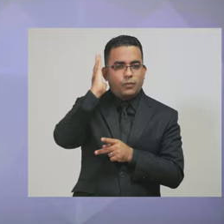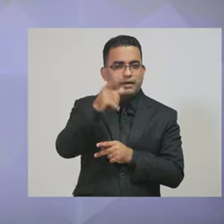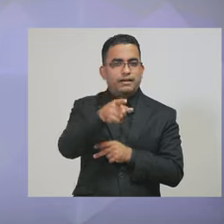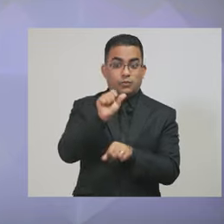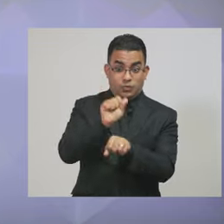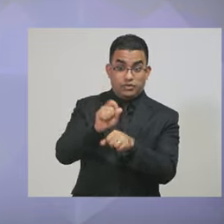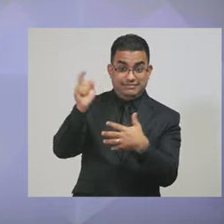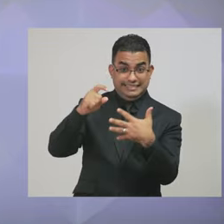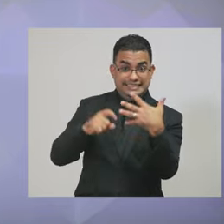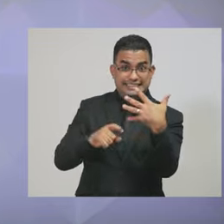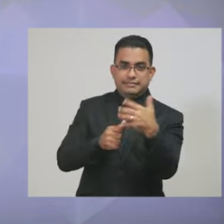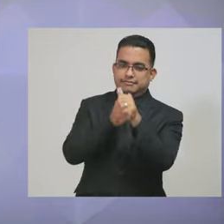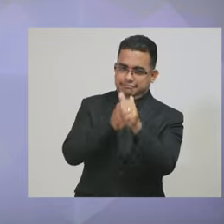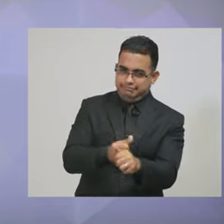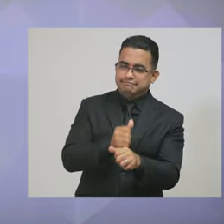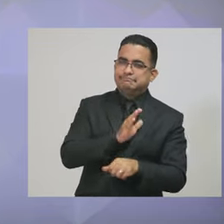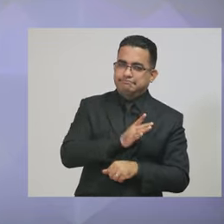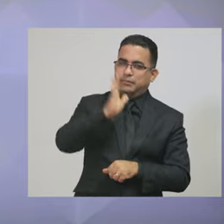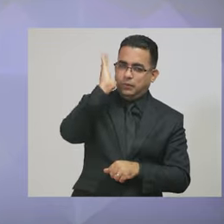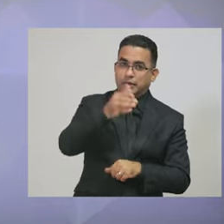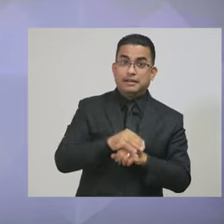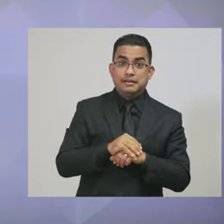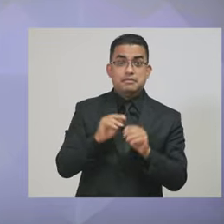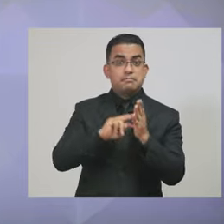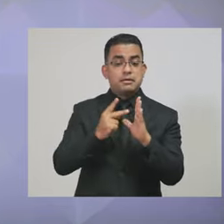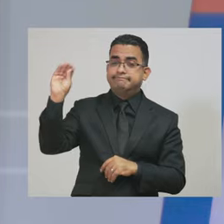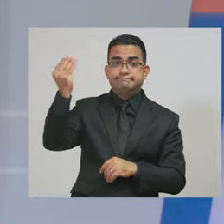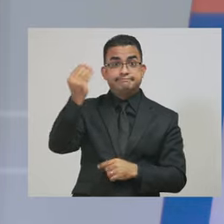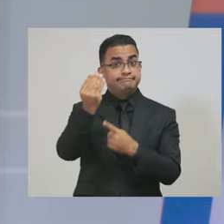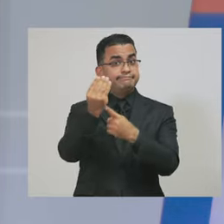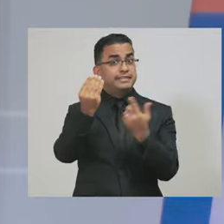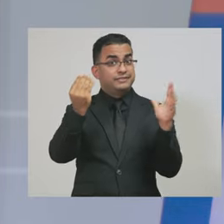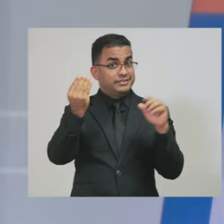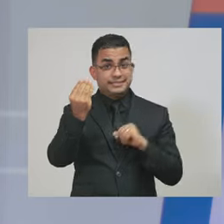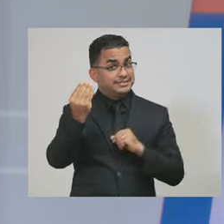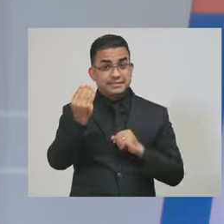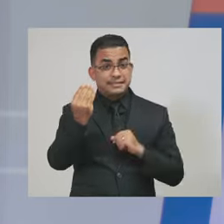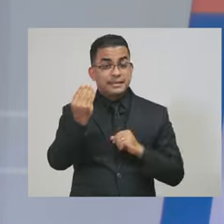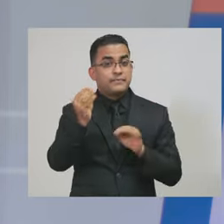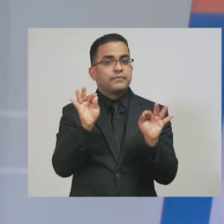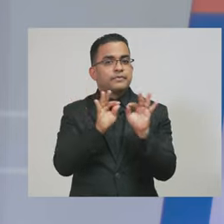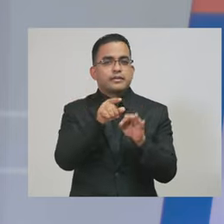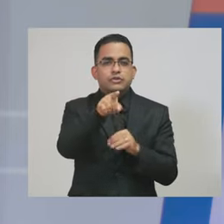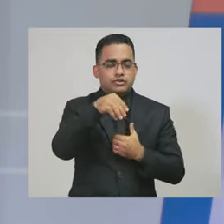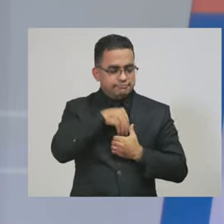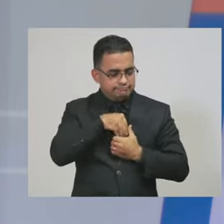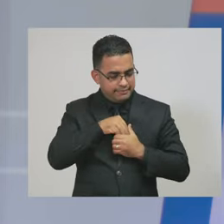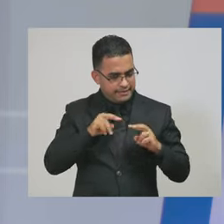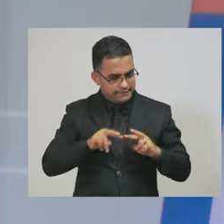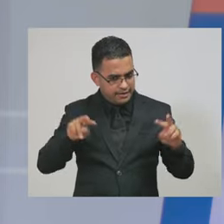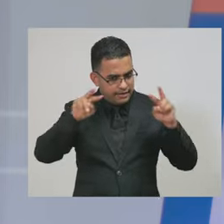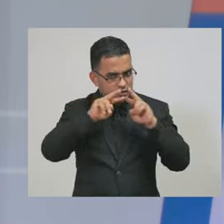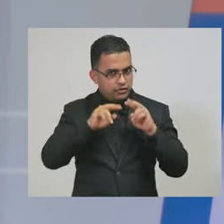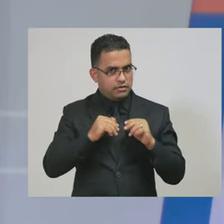sus derechos lo está aún más por el cumplimiento de sus deberes no te hará un mejor profesional solo tu título que hoy